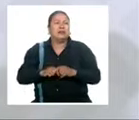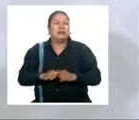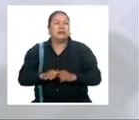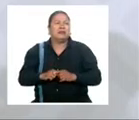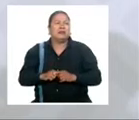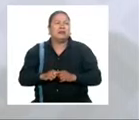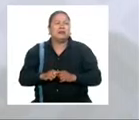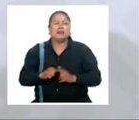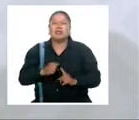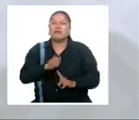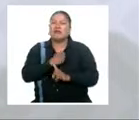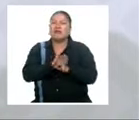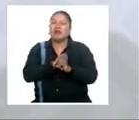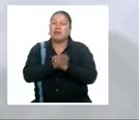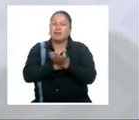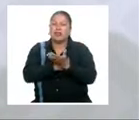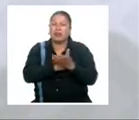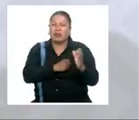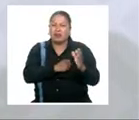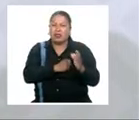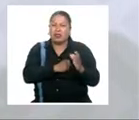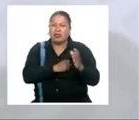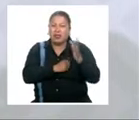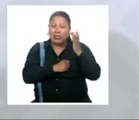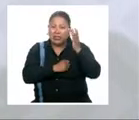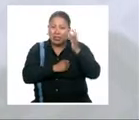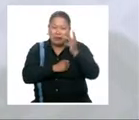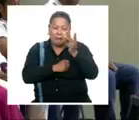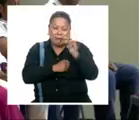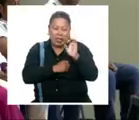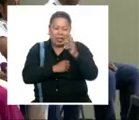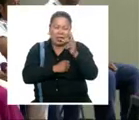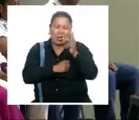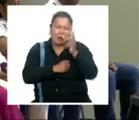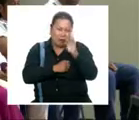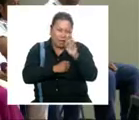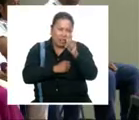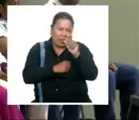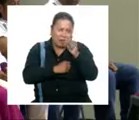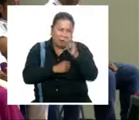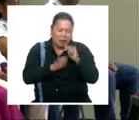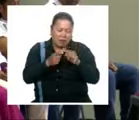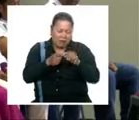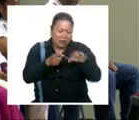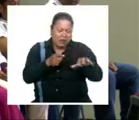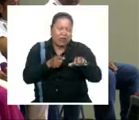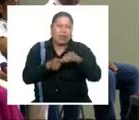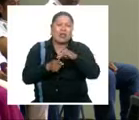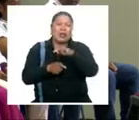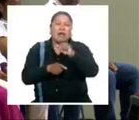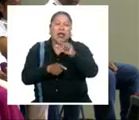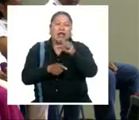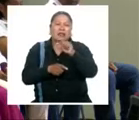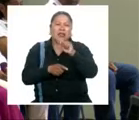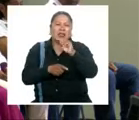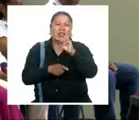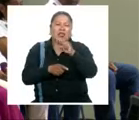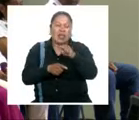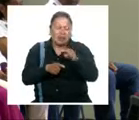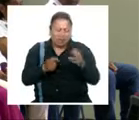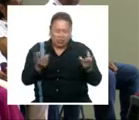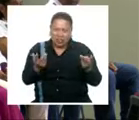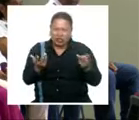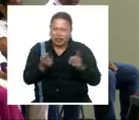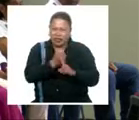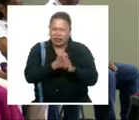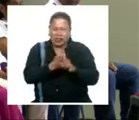sobre el conflicto agrario de Santo Domingo Petapa con San Juan Mazatlán, lo retuvieron y